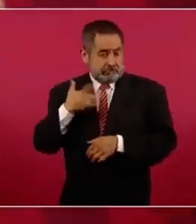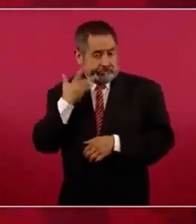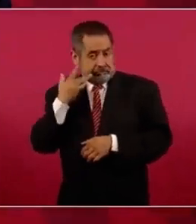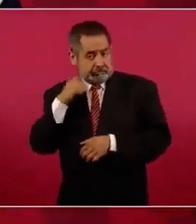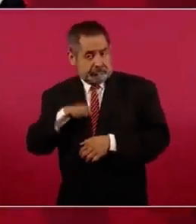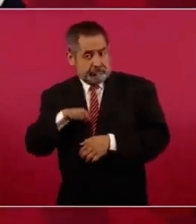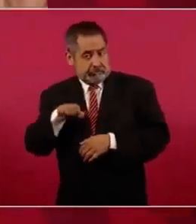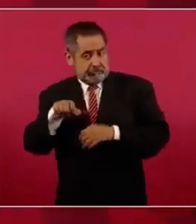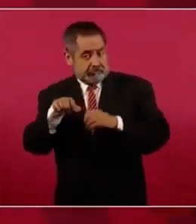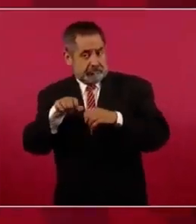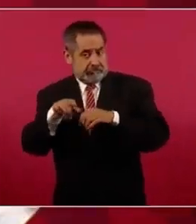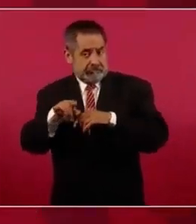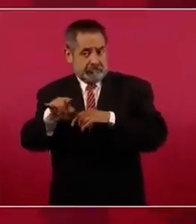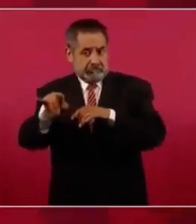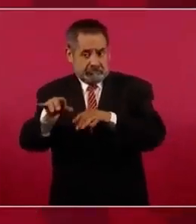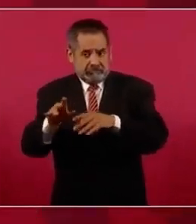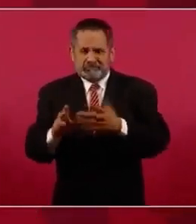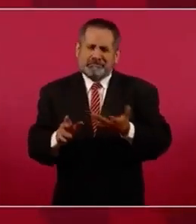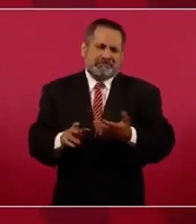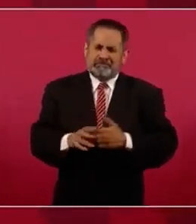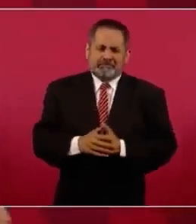o que en un alto